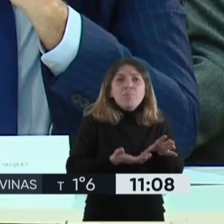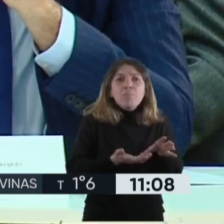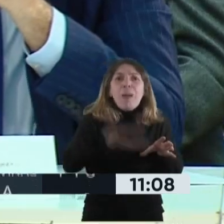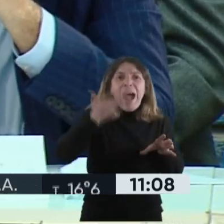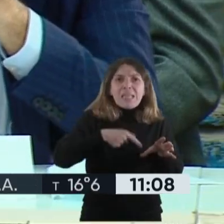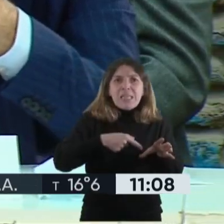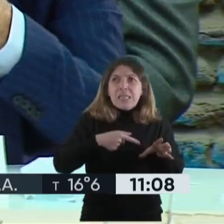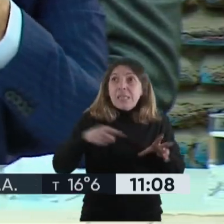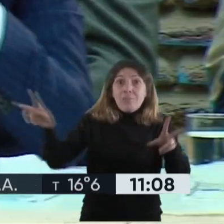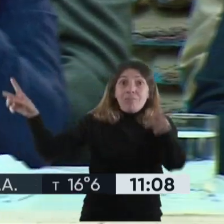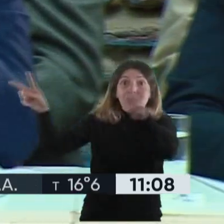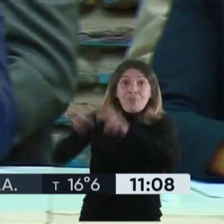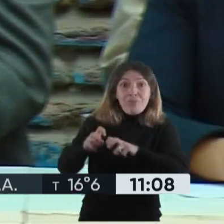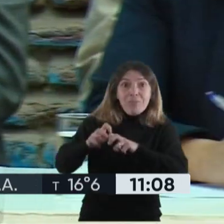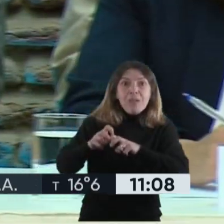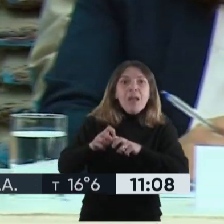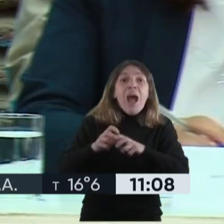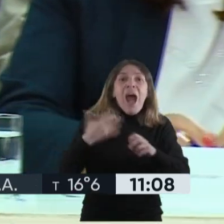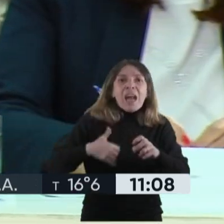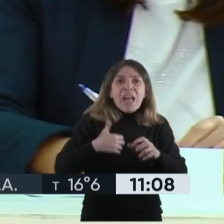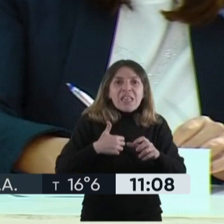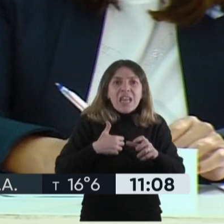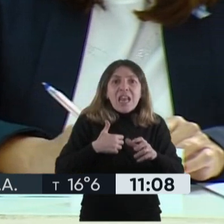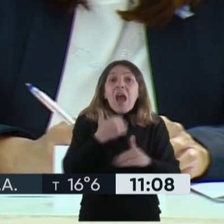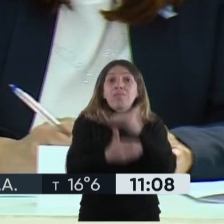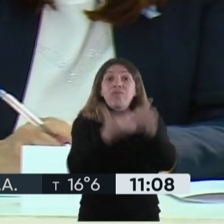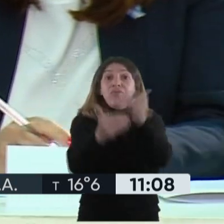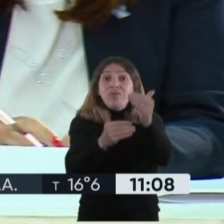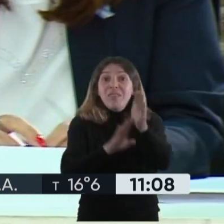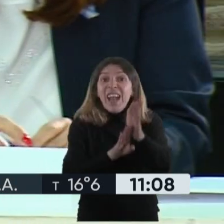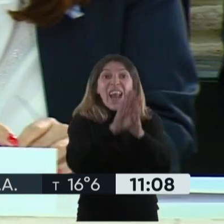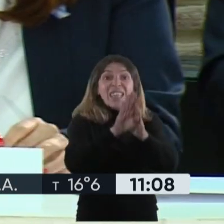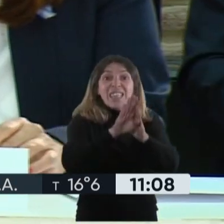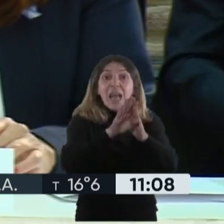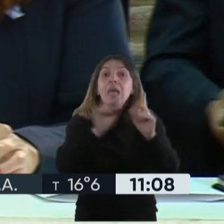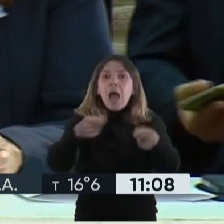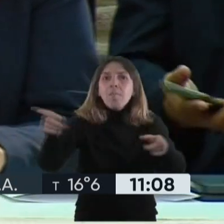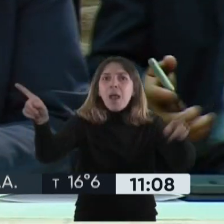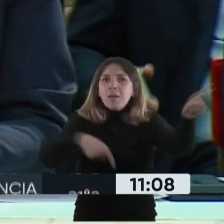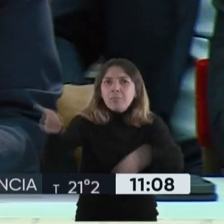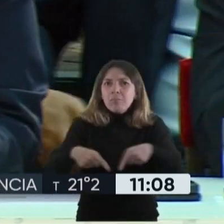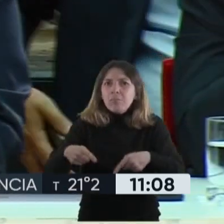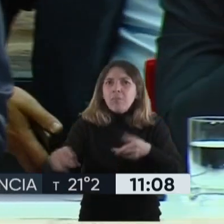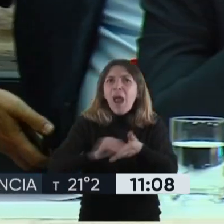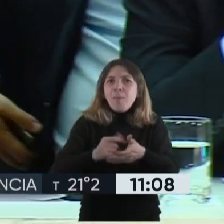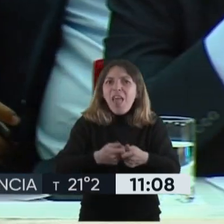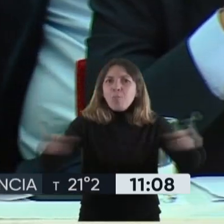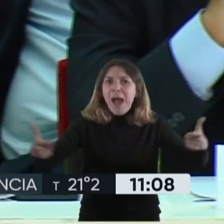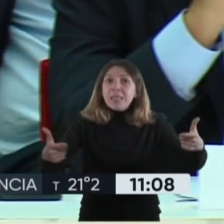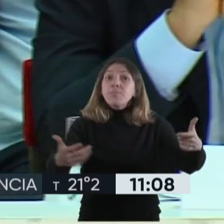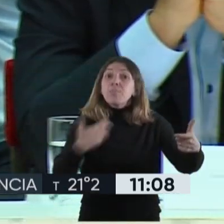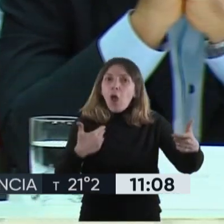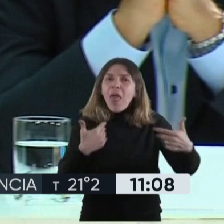mayor cantidad de dólares la Argentina pueda crecer más y pueda generar más trabajo y de esa manera seguir